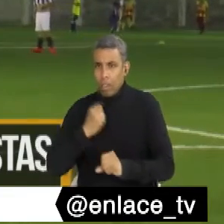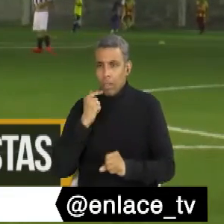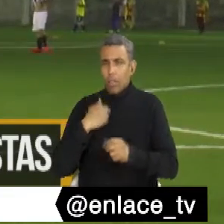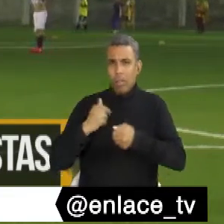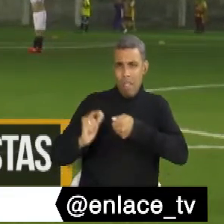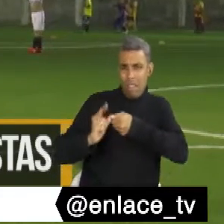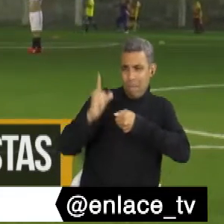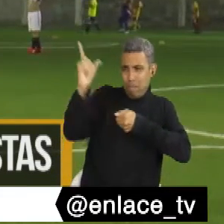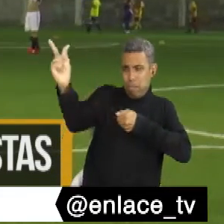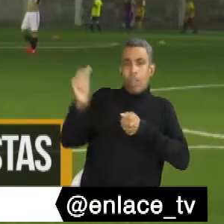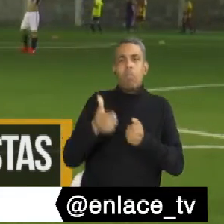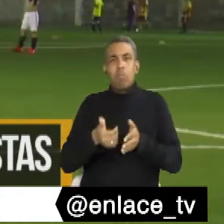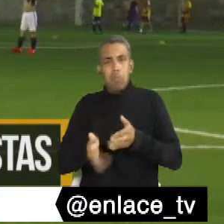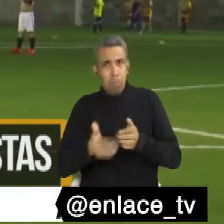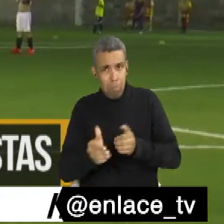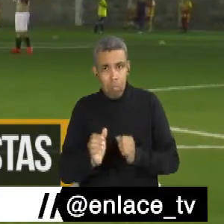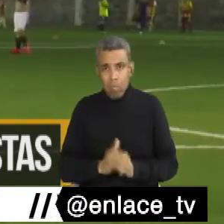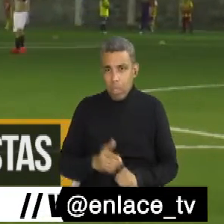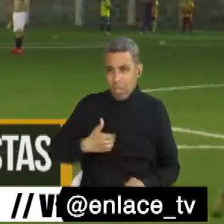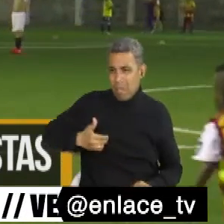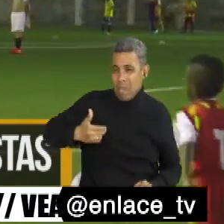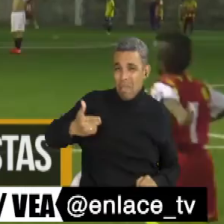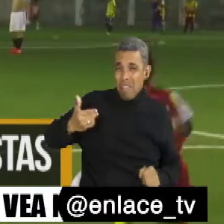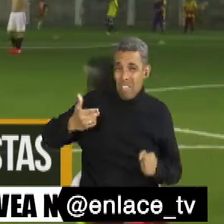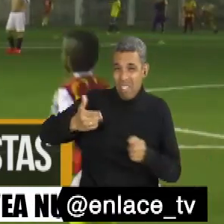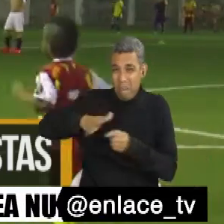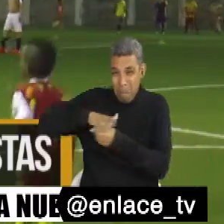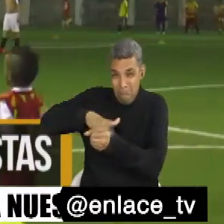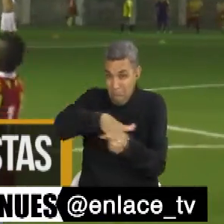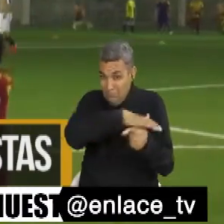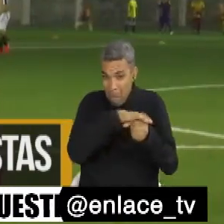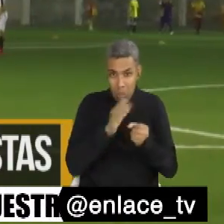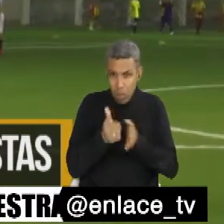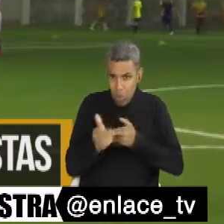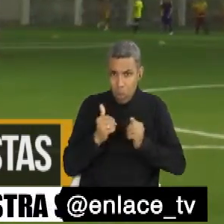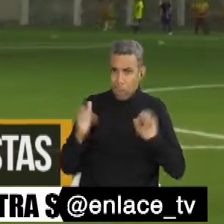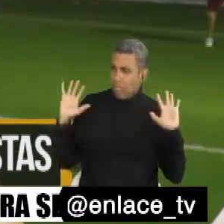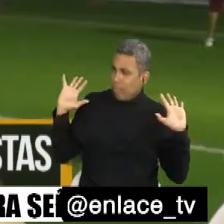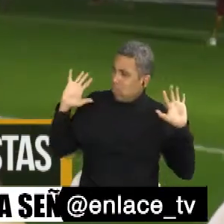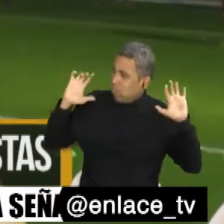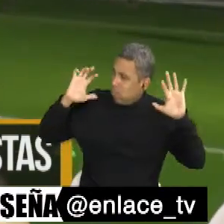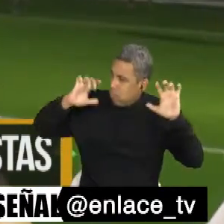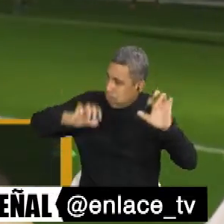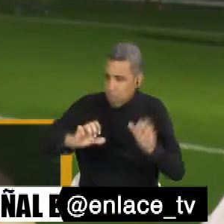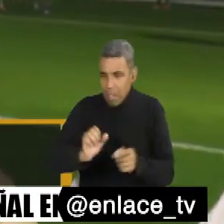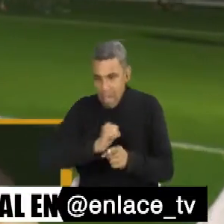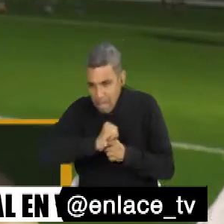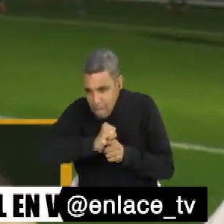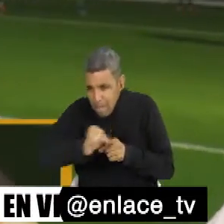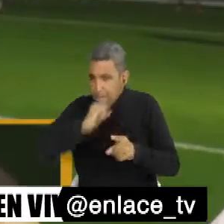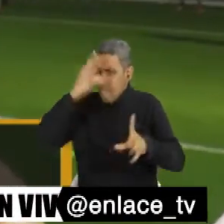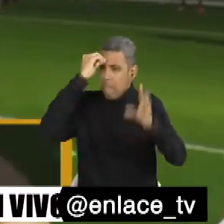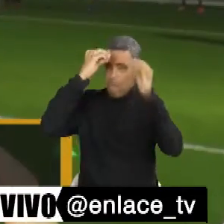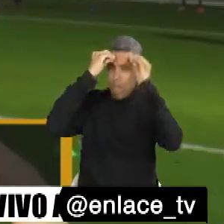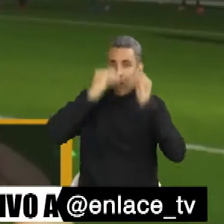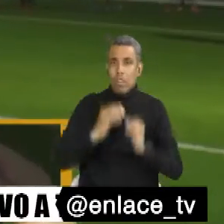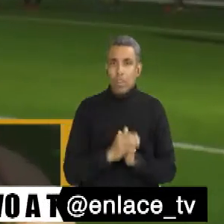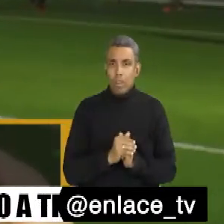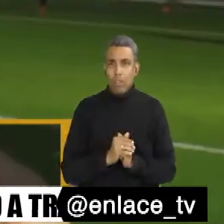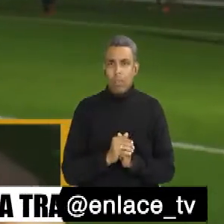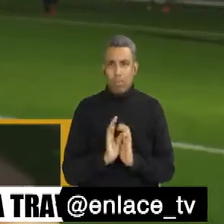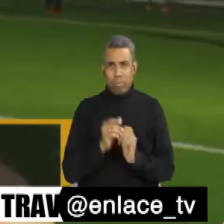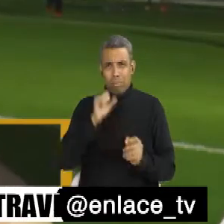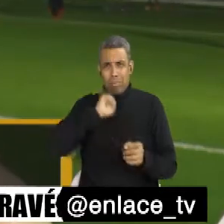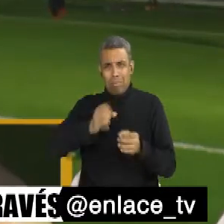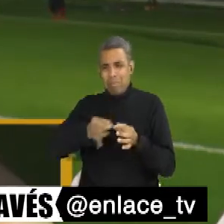impedimento, hasta esta cancha llegan desde las poblaciones más cercanas a forjar sus anhelos. Sí, sí, nosotros tenemos jugadores de casi todo el área del Magdalena